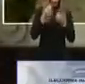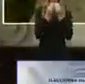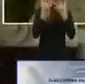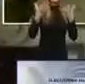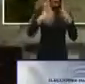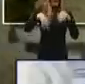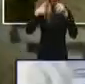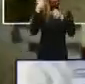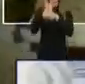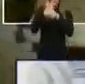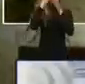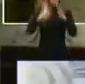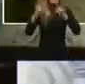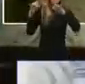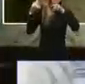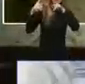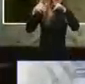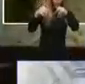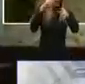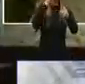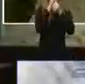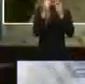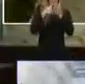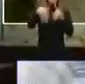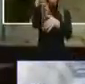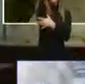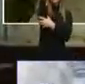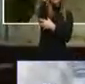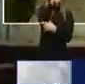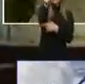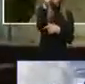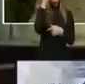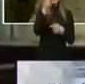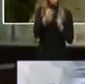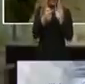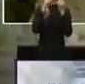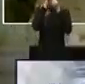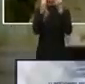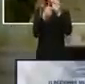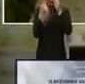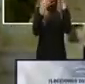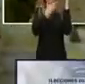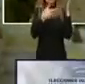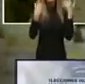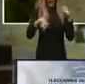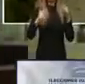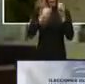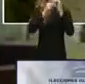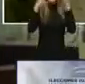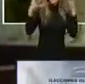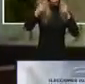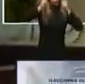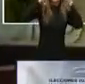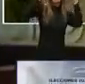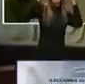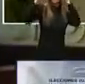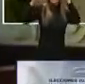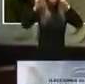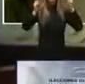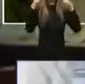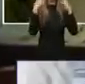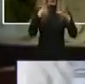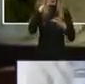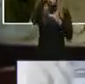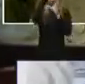aquí con las banderas, así como ustedes observan, y con pancartas están ya incorporándose